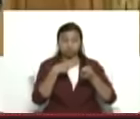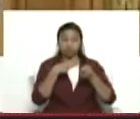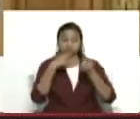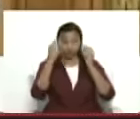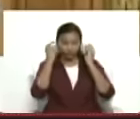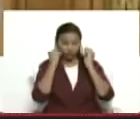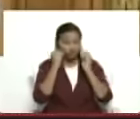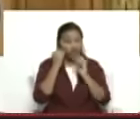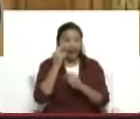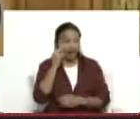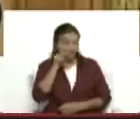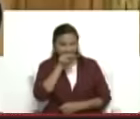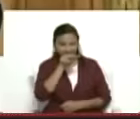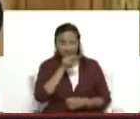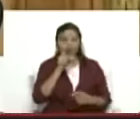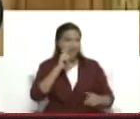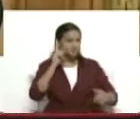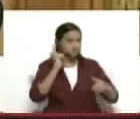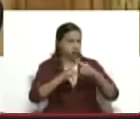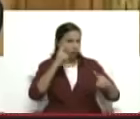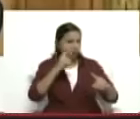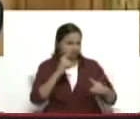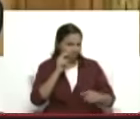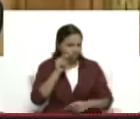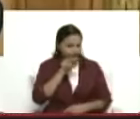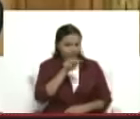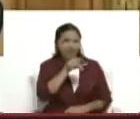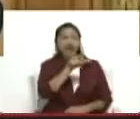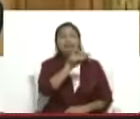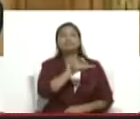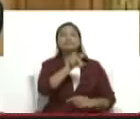detallar. Estaba Enrique Mendoza.